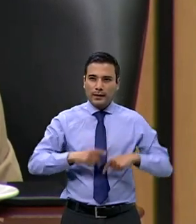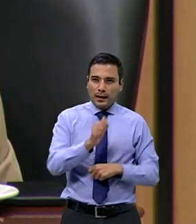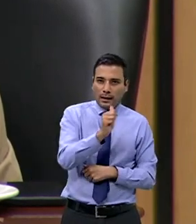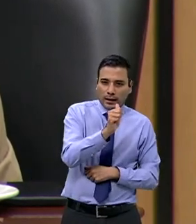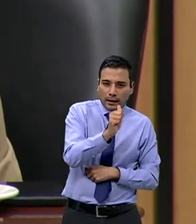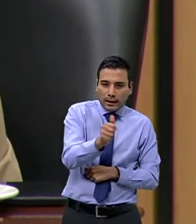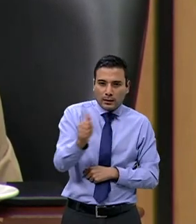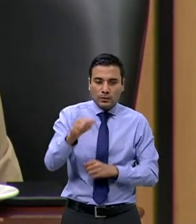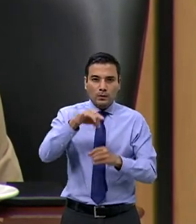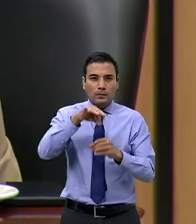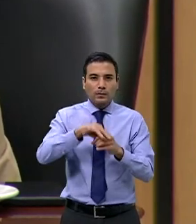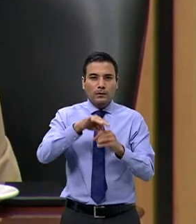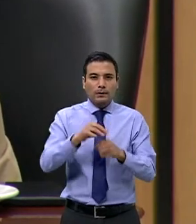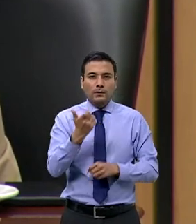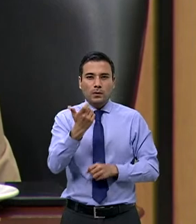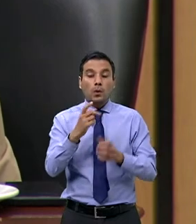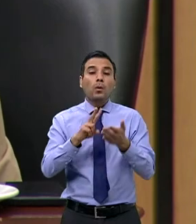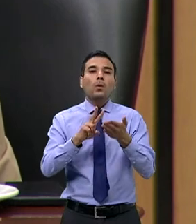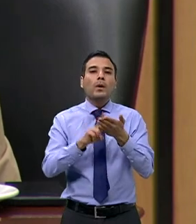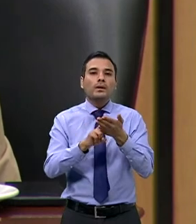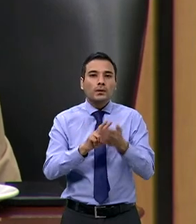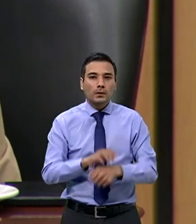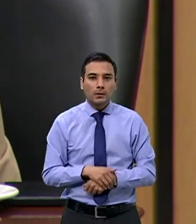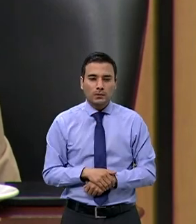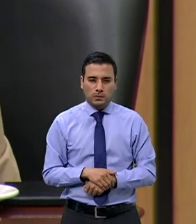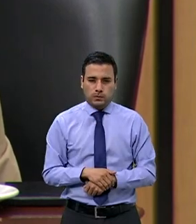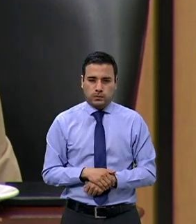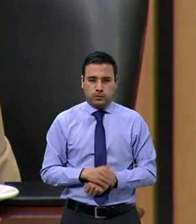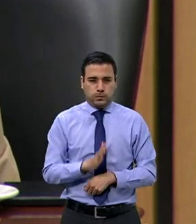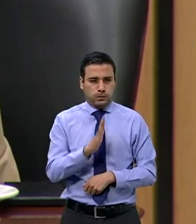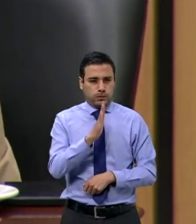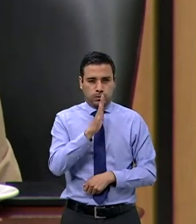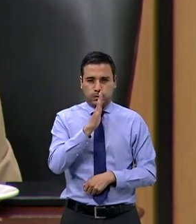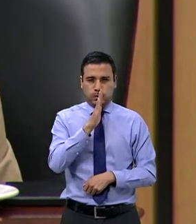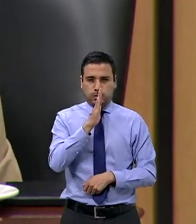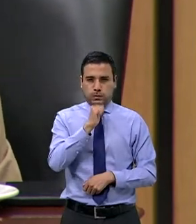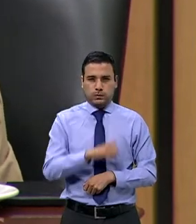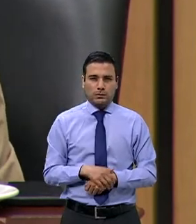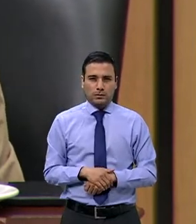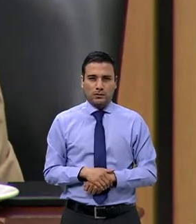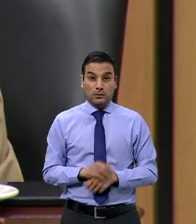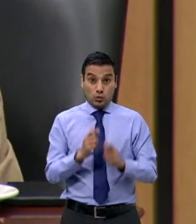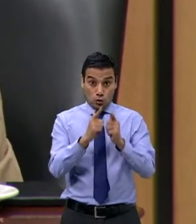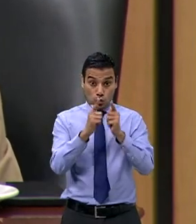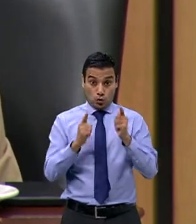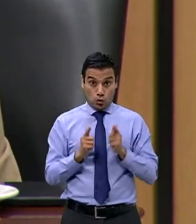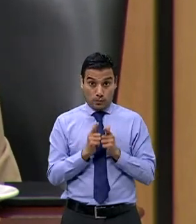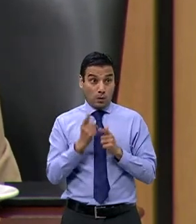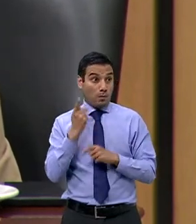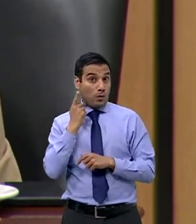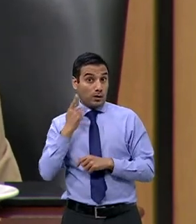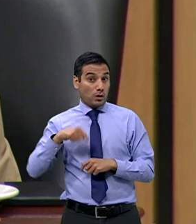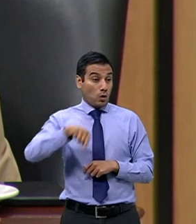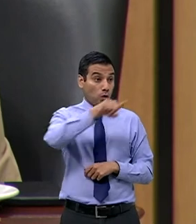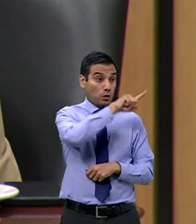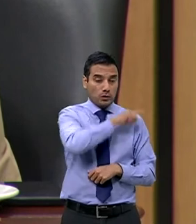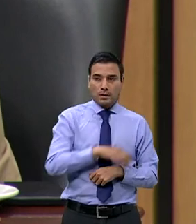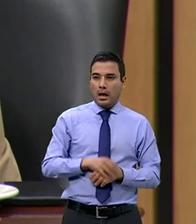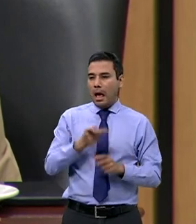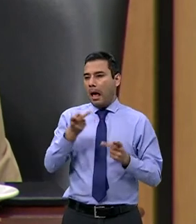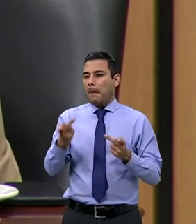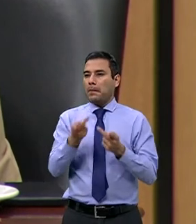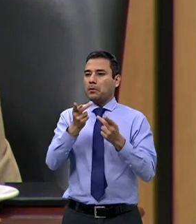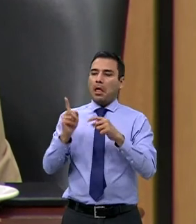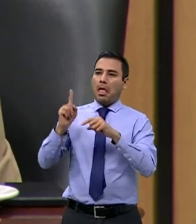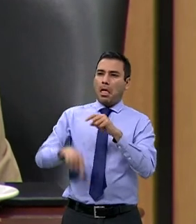votos y es mentira que la oposición estemos en contra de un ejercicio tan importante como